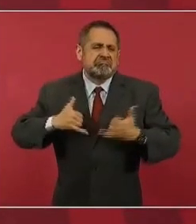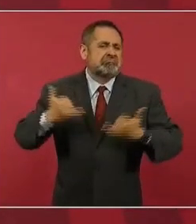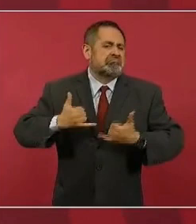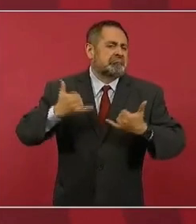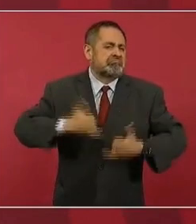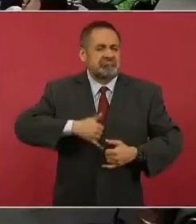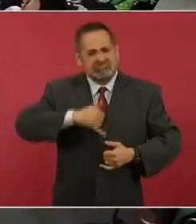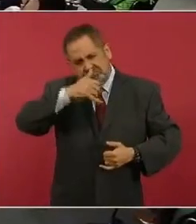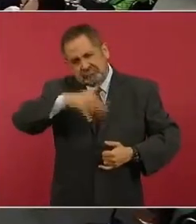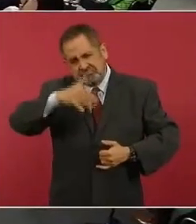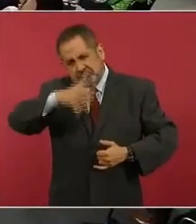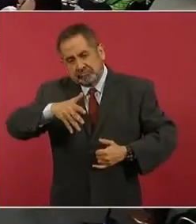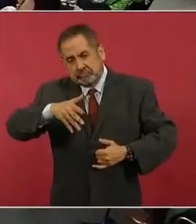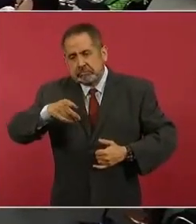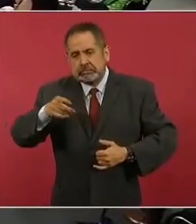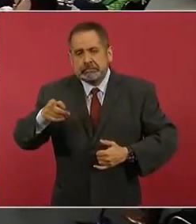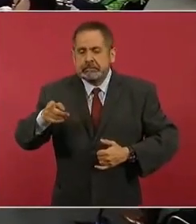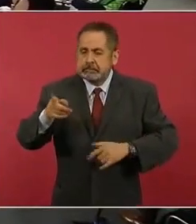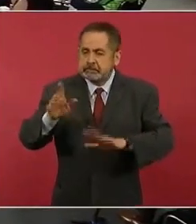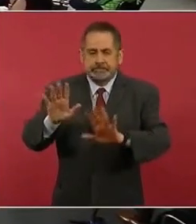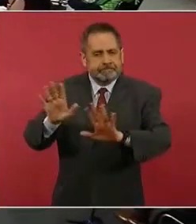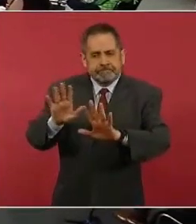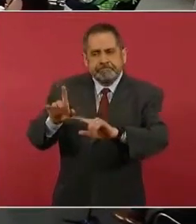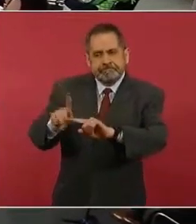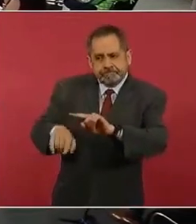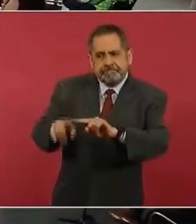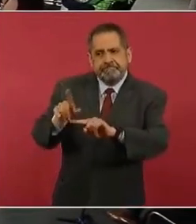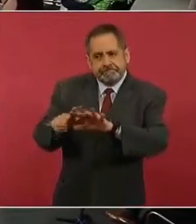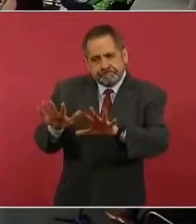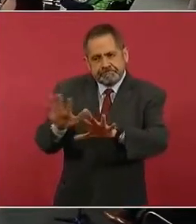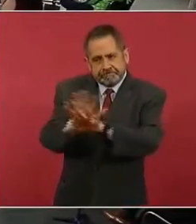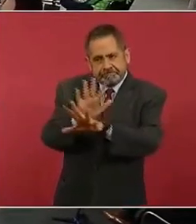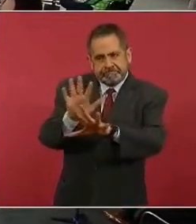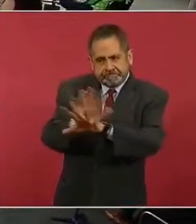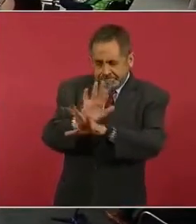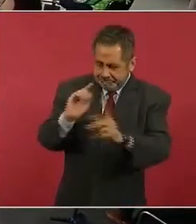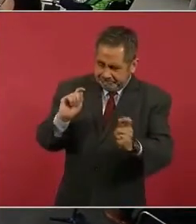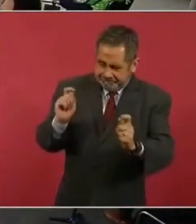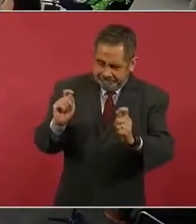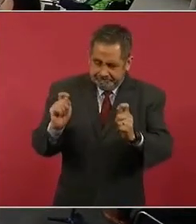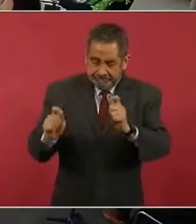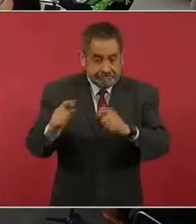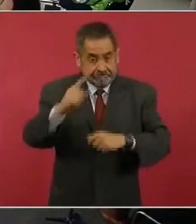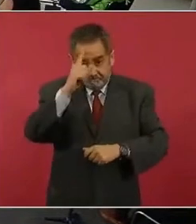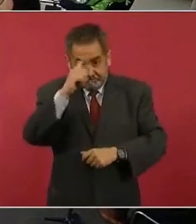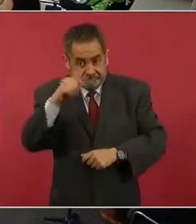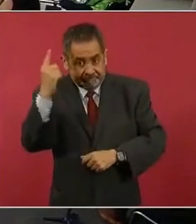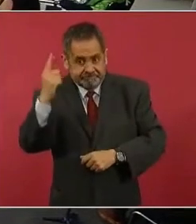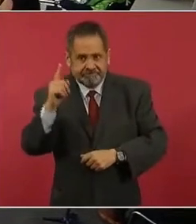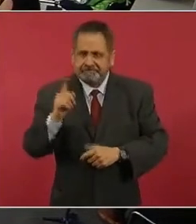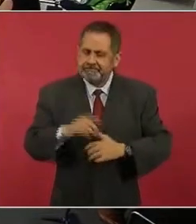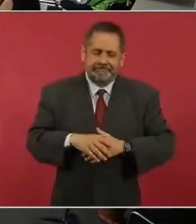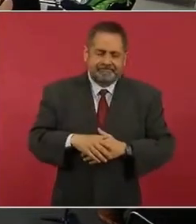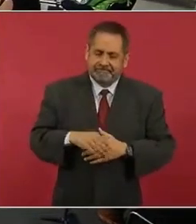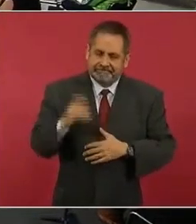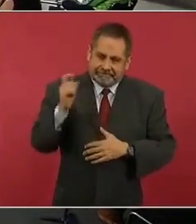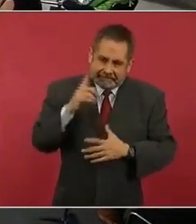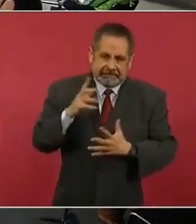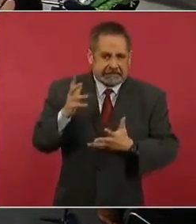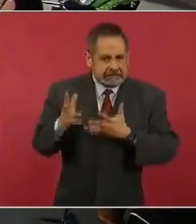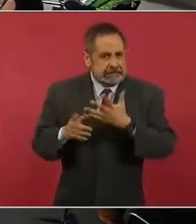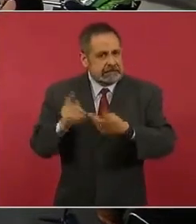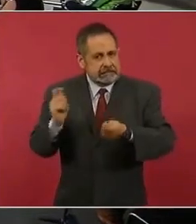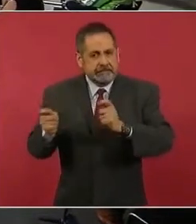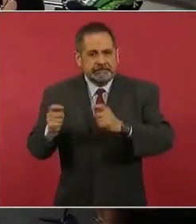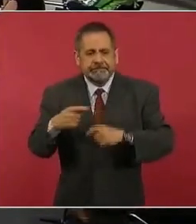Entonces, eso no es fácil de enfrentar, no solo por los